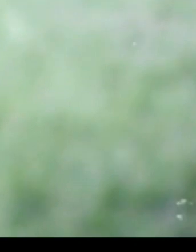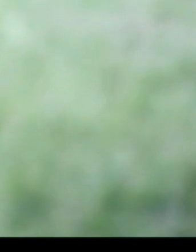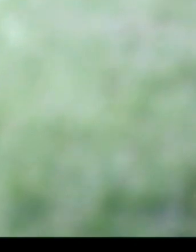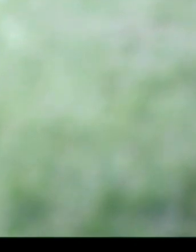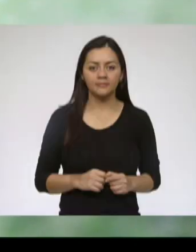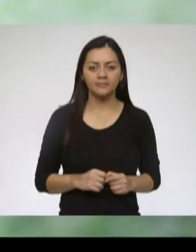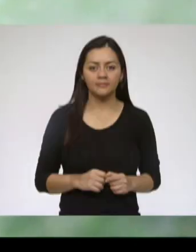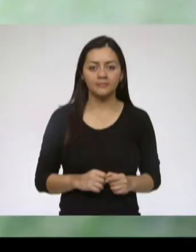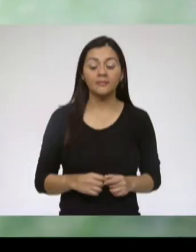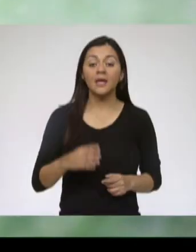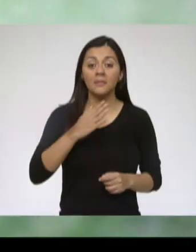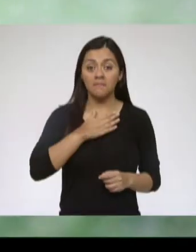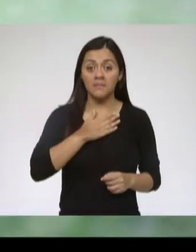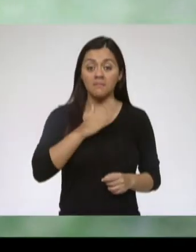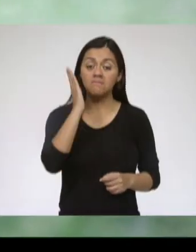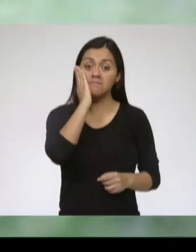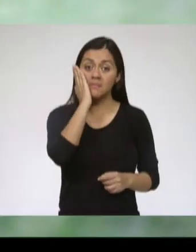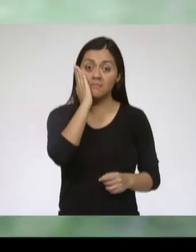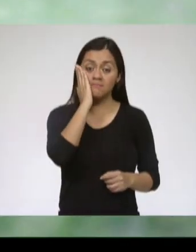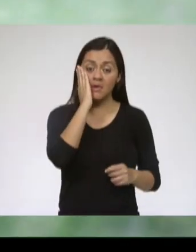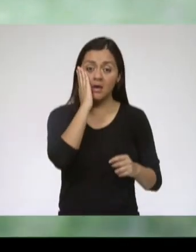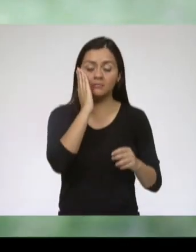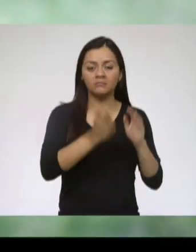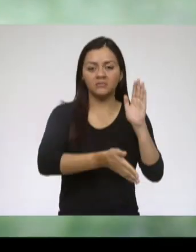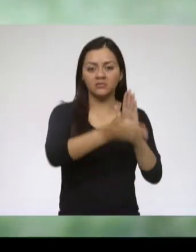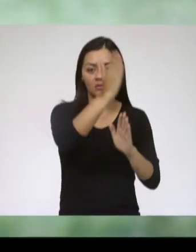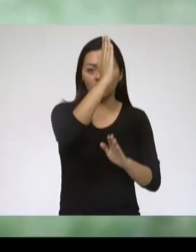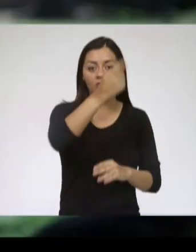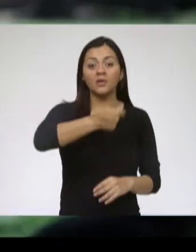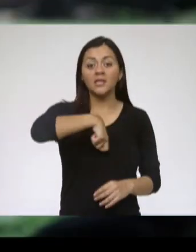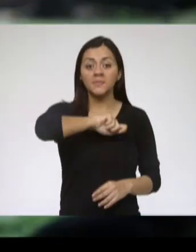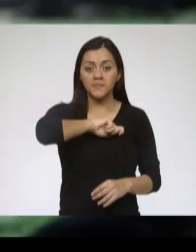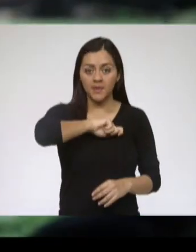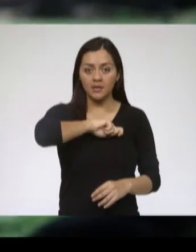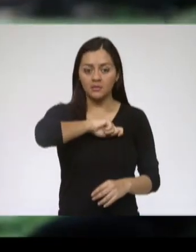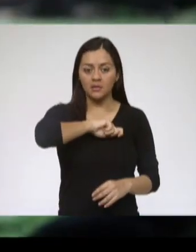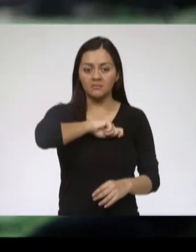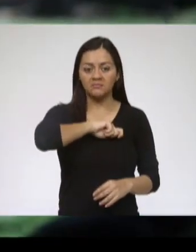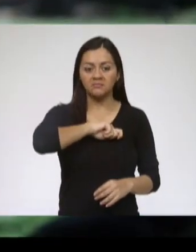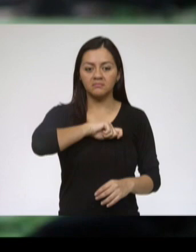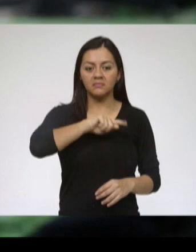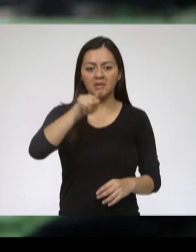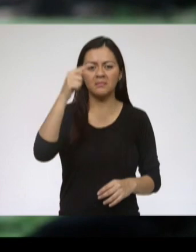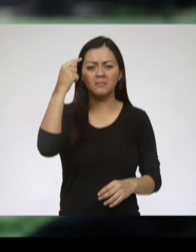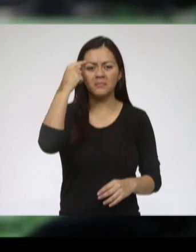Mi mamá se fue a España porque tal vez pensó que